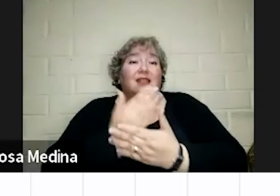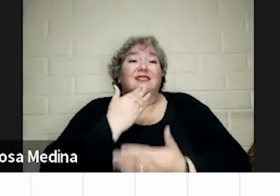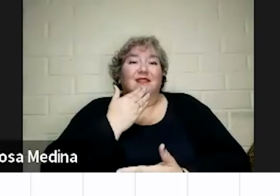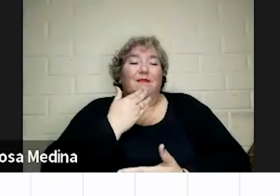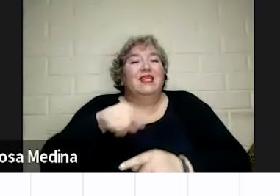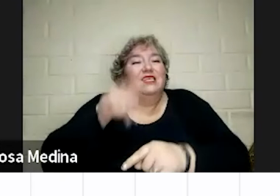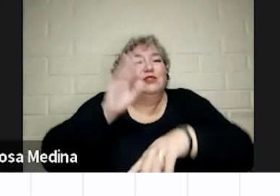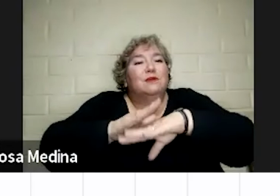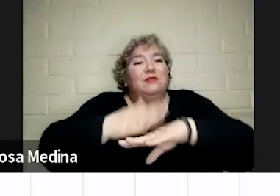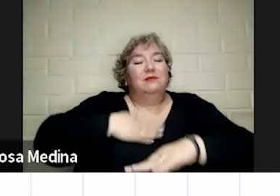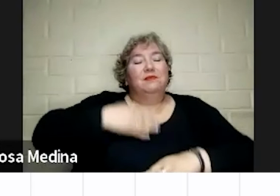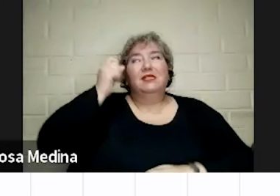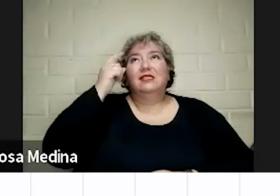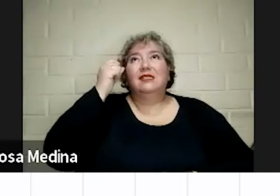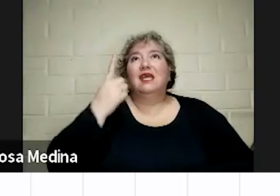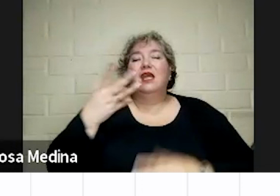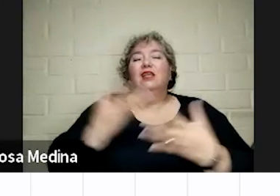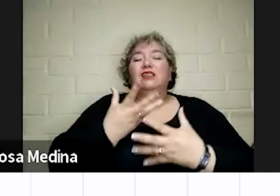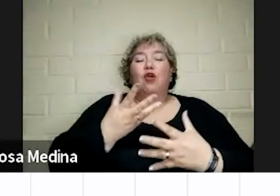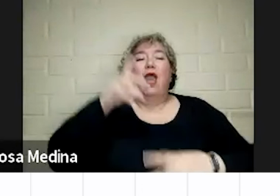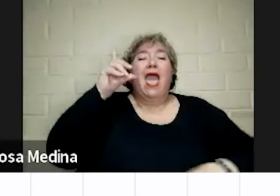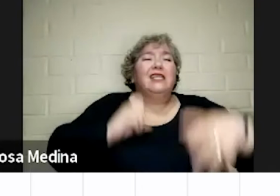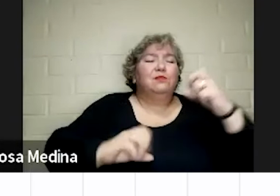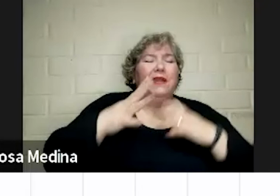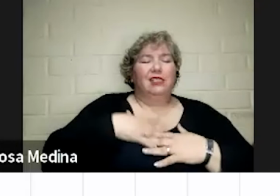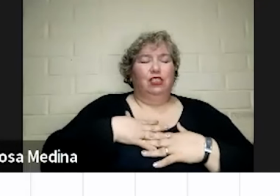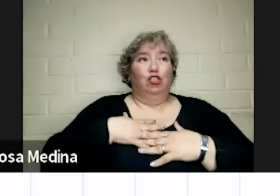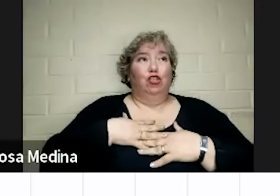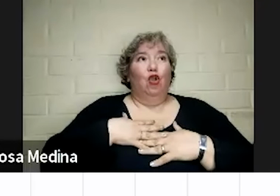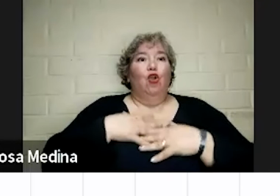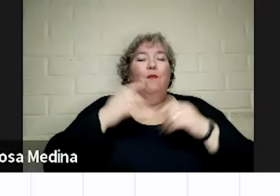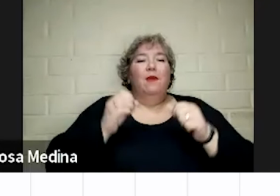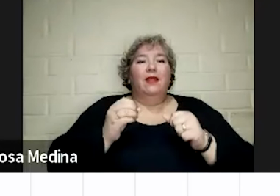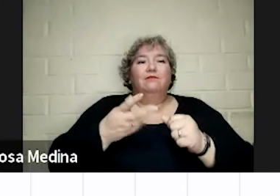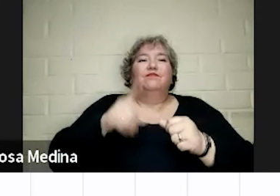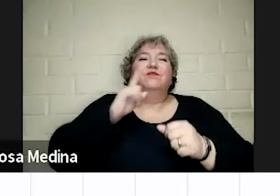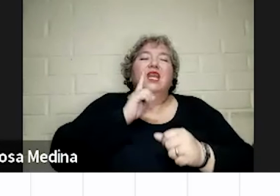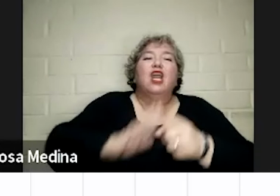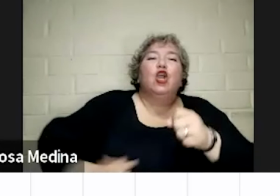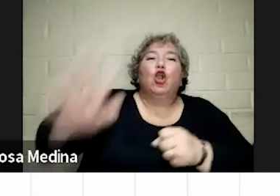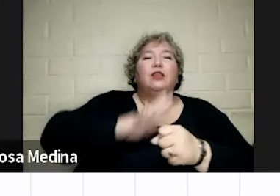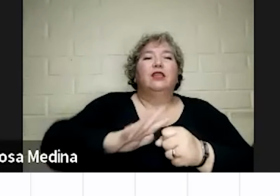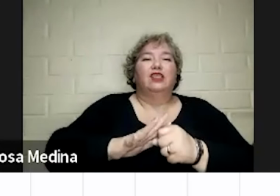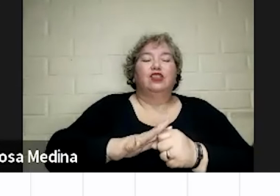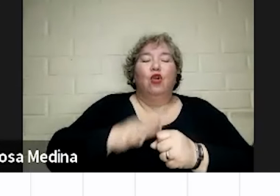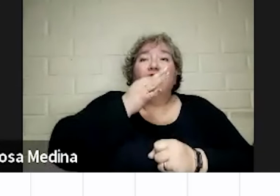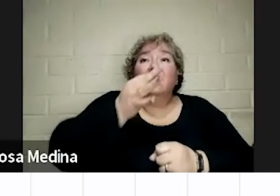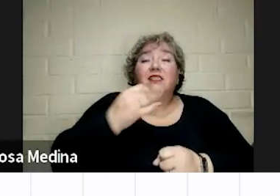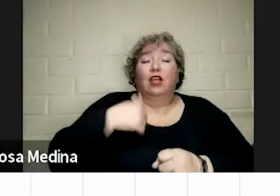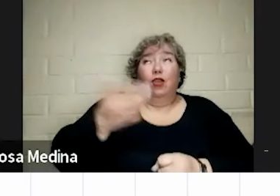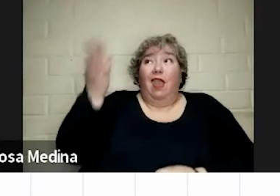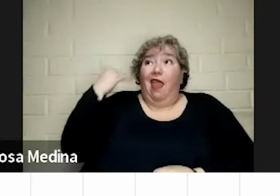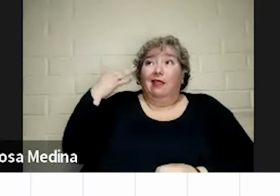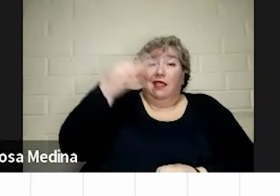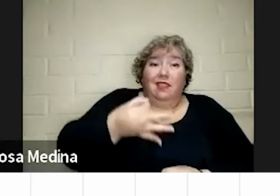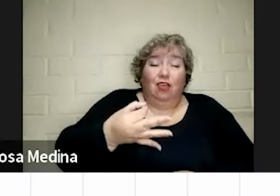comprender distintos tipos de expresiones, situarlas en el contexto, recordar la información que se dijo antes y poder de alguna manera